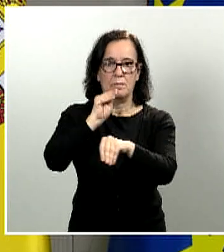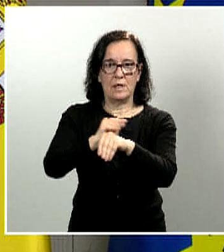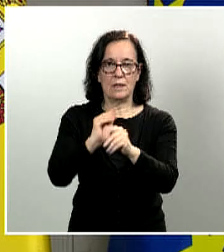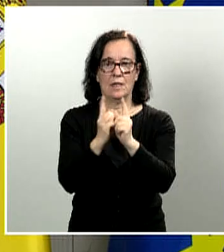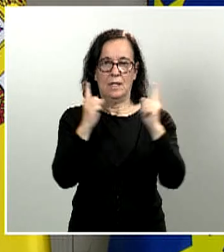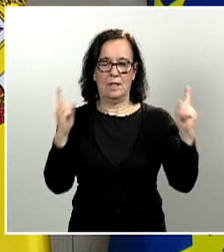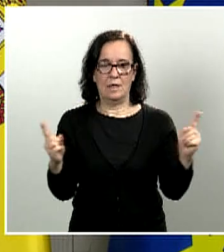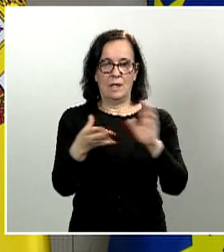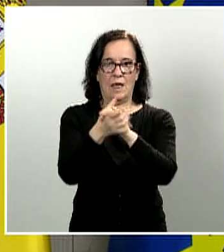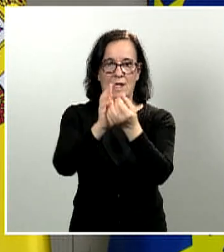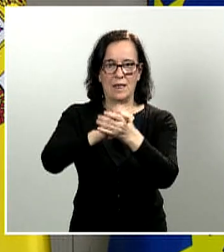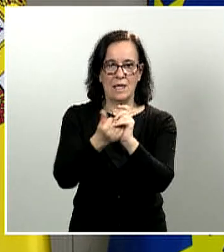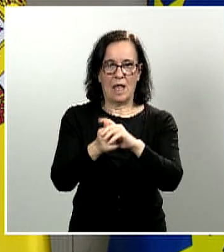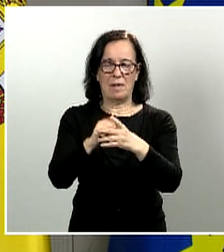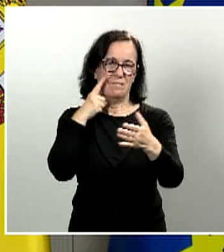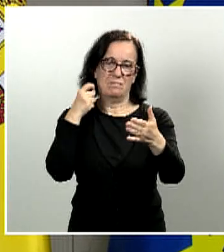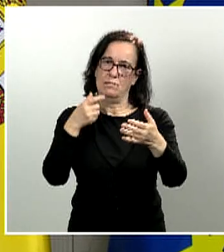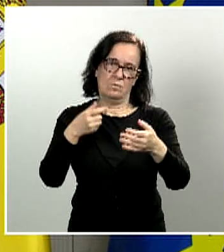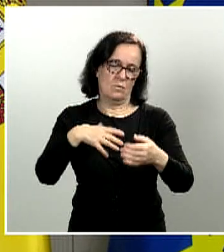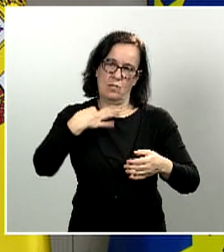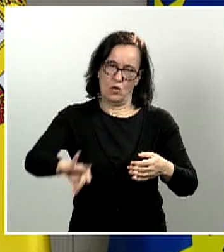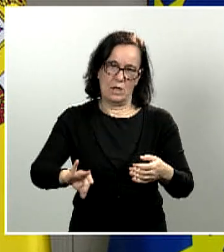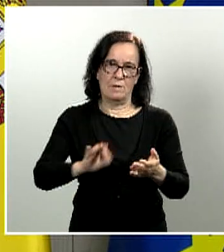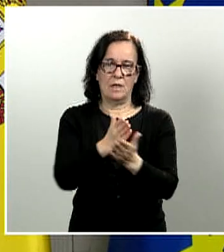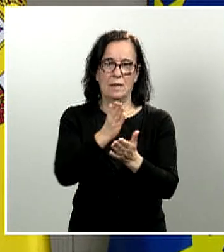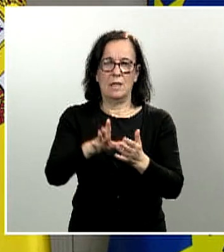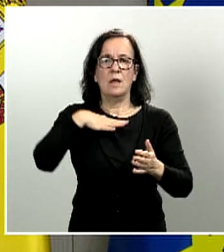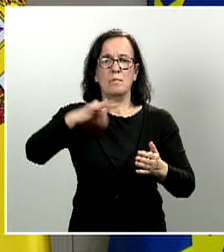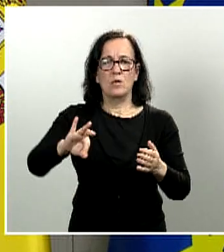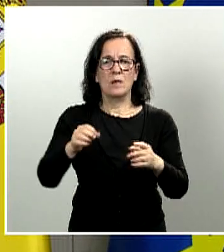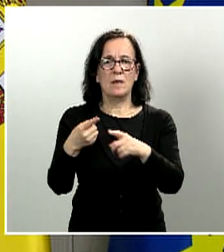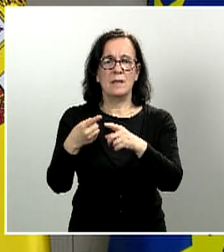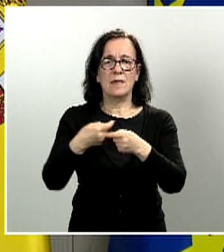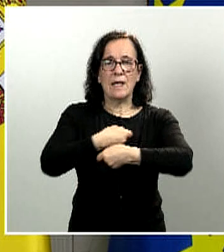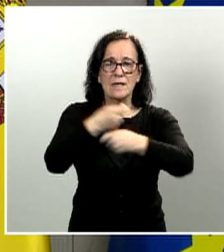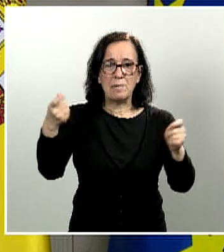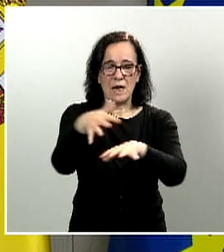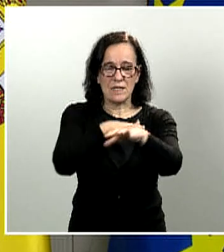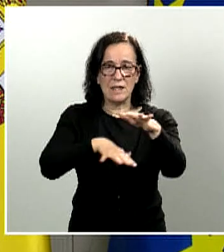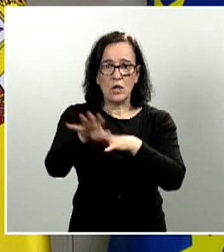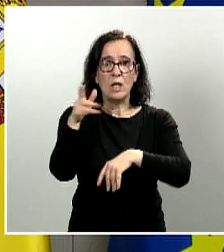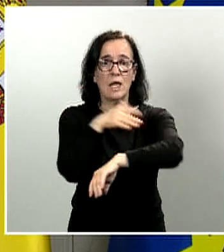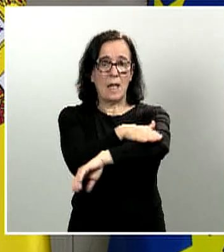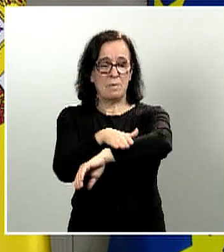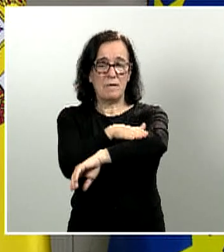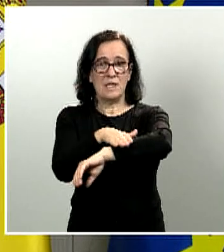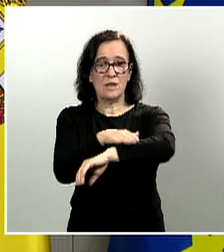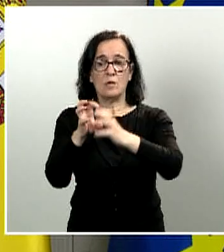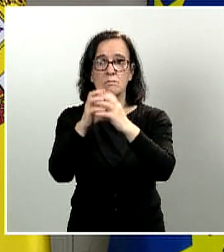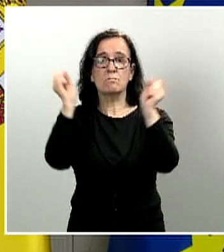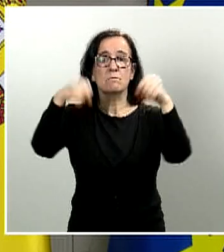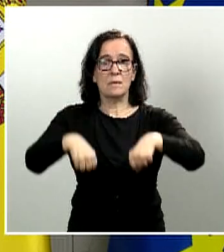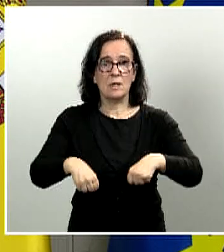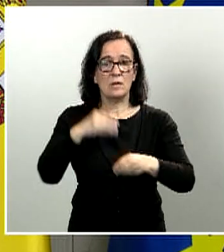manos lo más posible. Y en cuanto al posible reparto de guantes, la verdad es que el Ministerio decidió en su momento proceder al